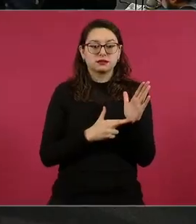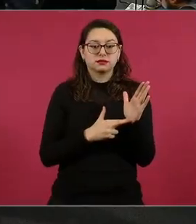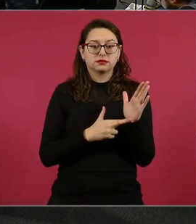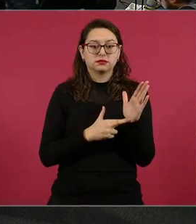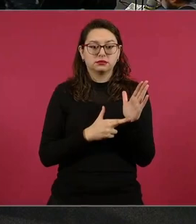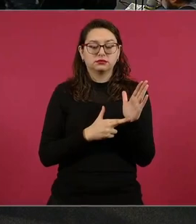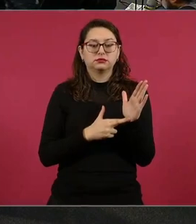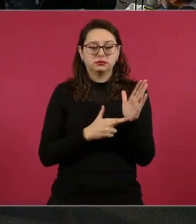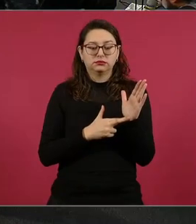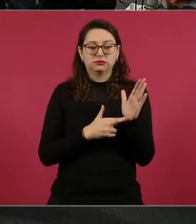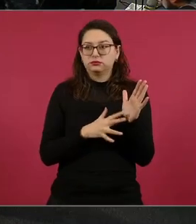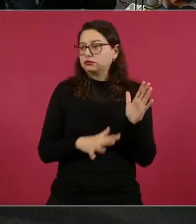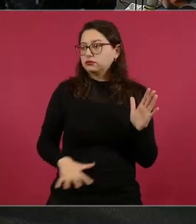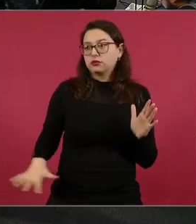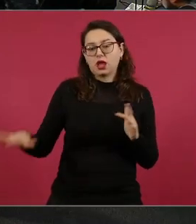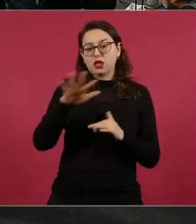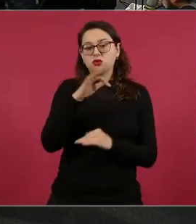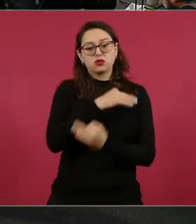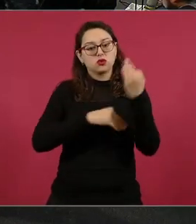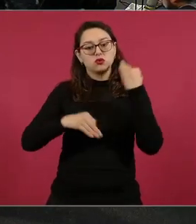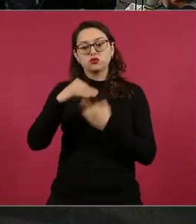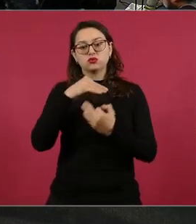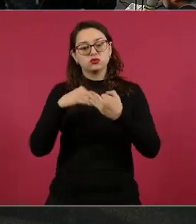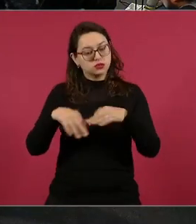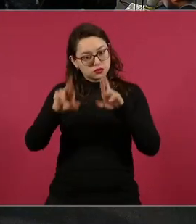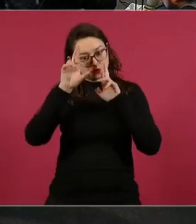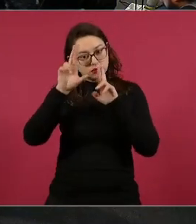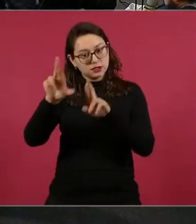que se debe de respetar.